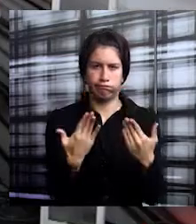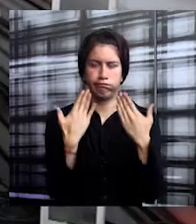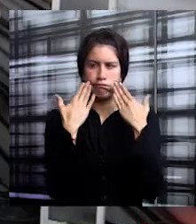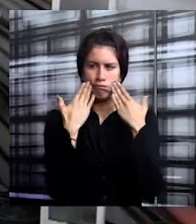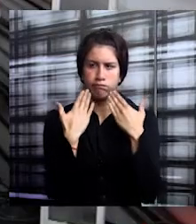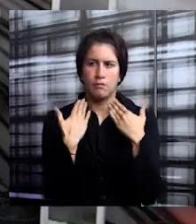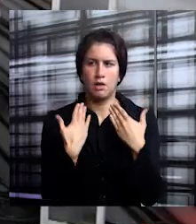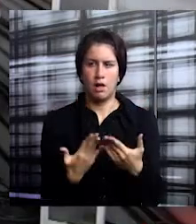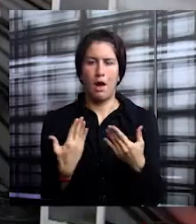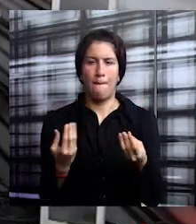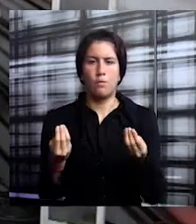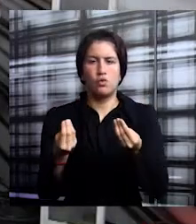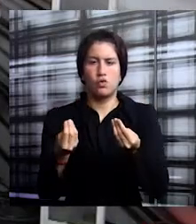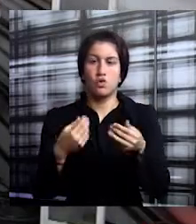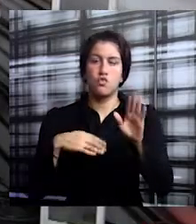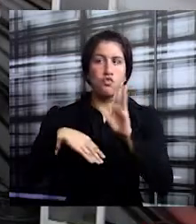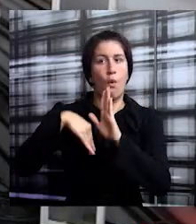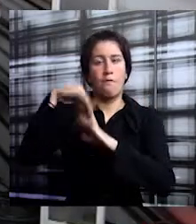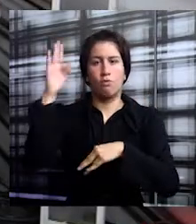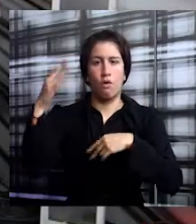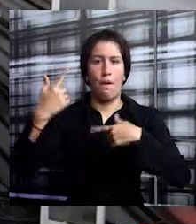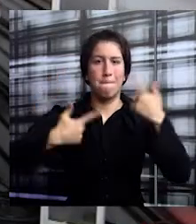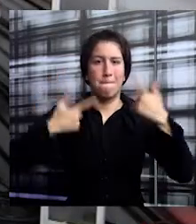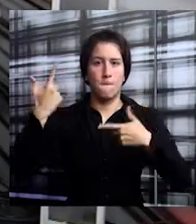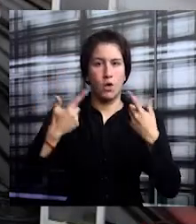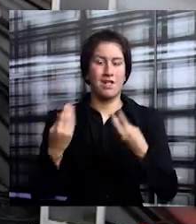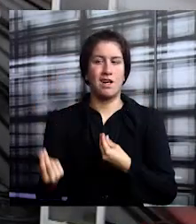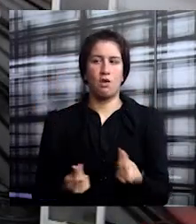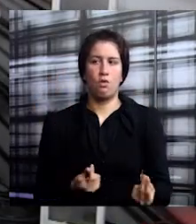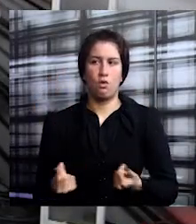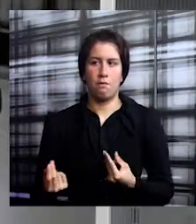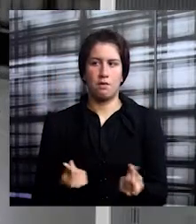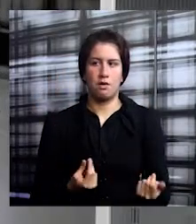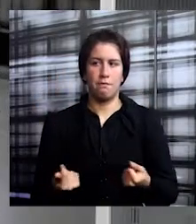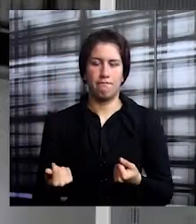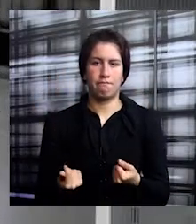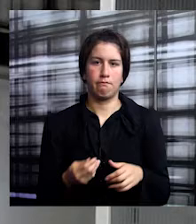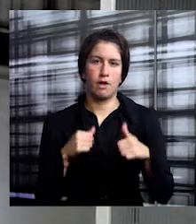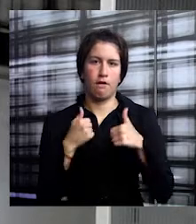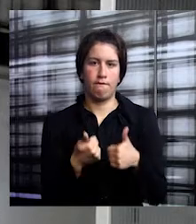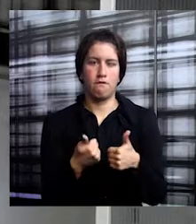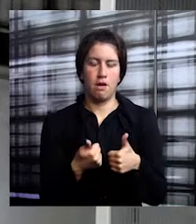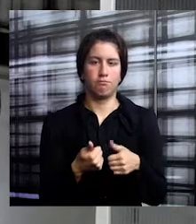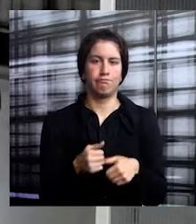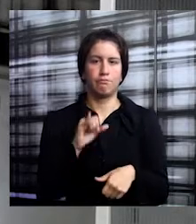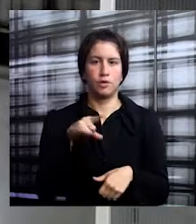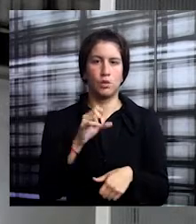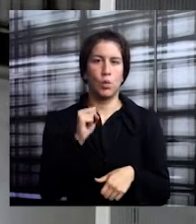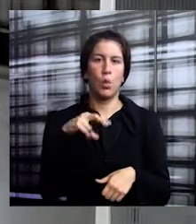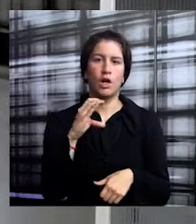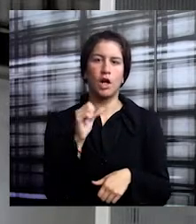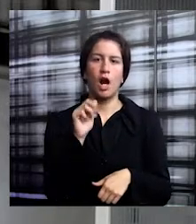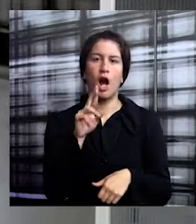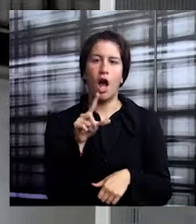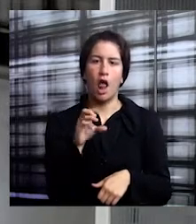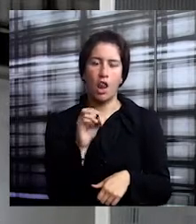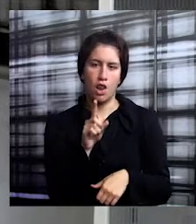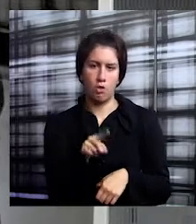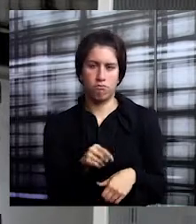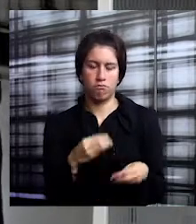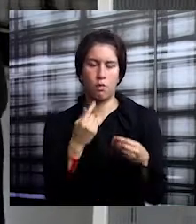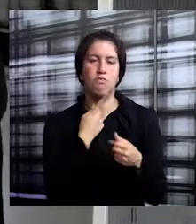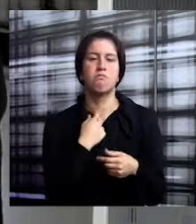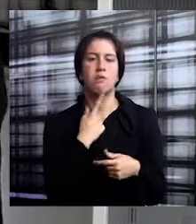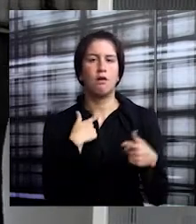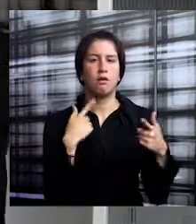aprovechamiento. Bien, Juan Carlos, ha sido una interesante conversación. Hemos tratado temas en profundidad que muchas veces, ¿no es cierto?, están